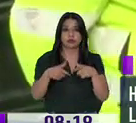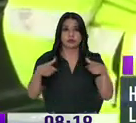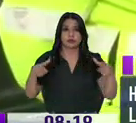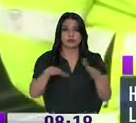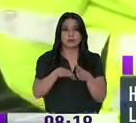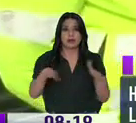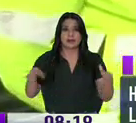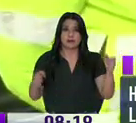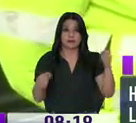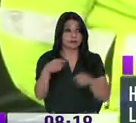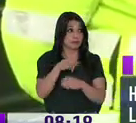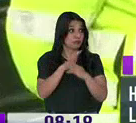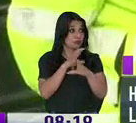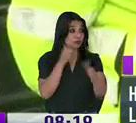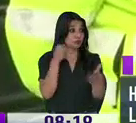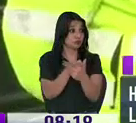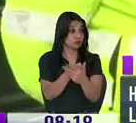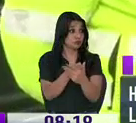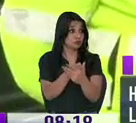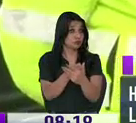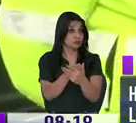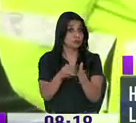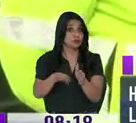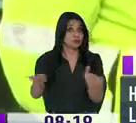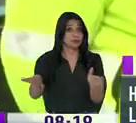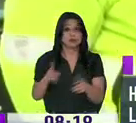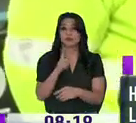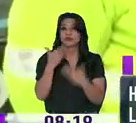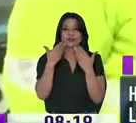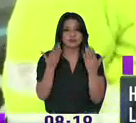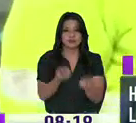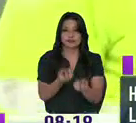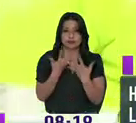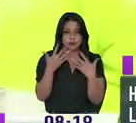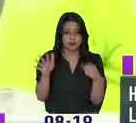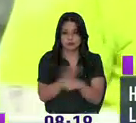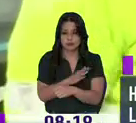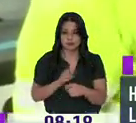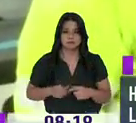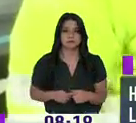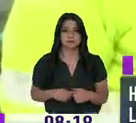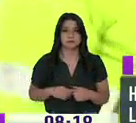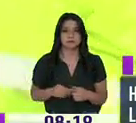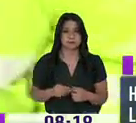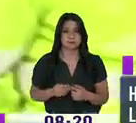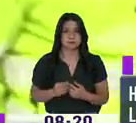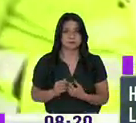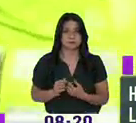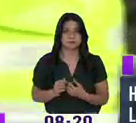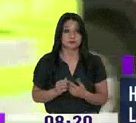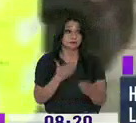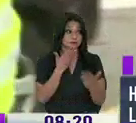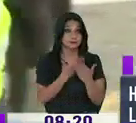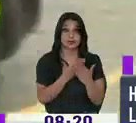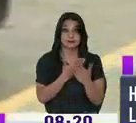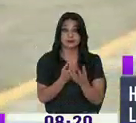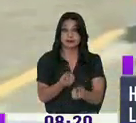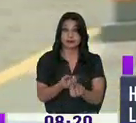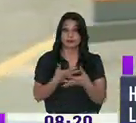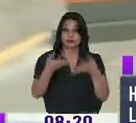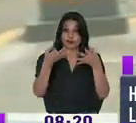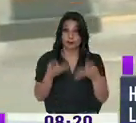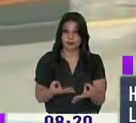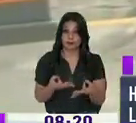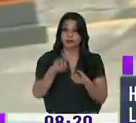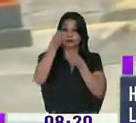¿El bus fue el que se estrelló y la plataforma? ¿Cómo sucedió? No tenemos todavía toda la información. Bueno, esperemos, muchas gracias, que esa información se pueda dar para